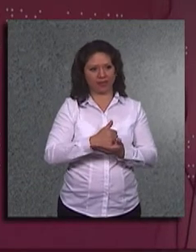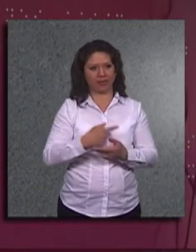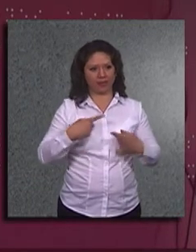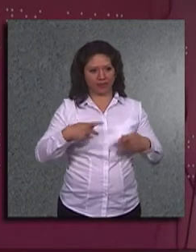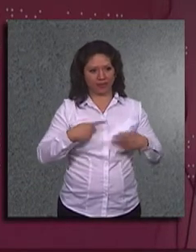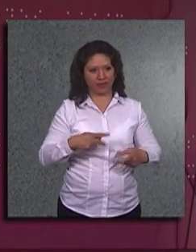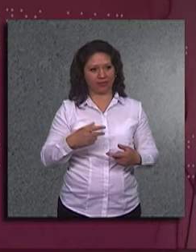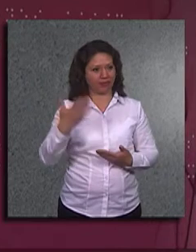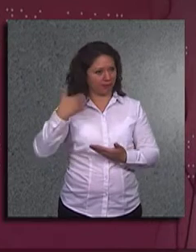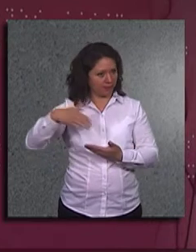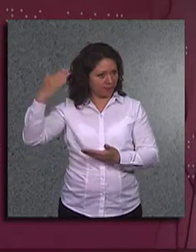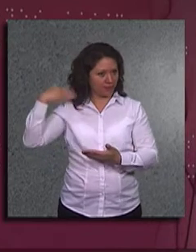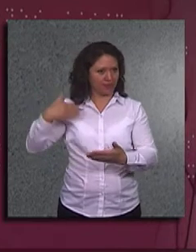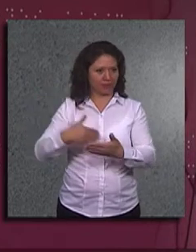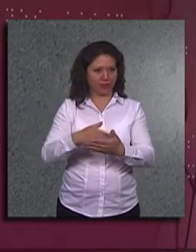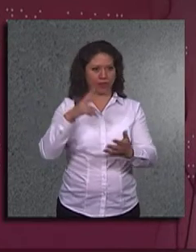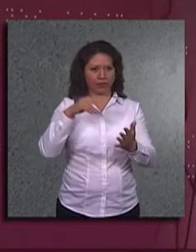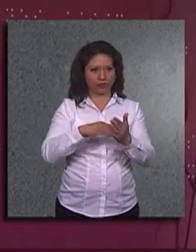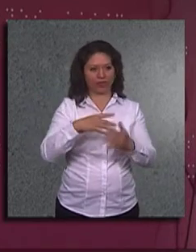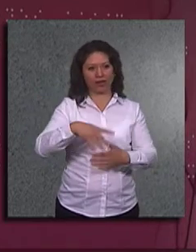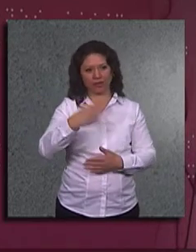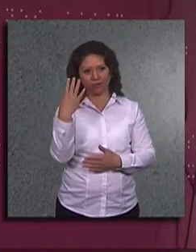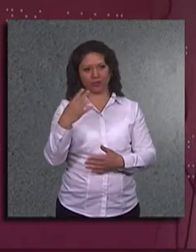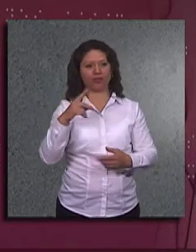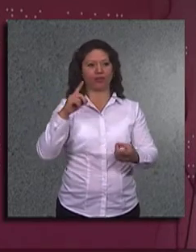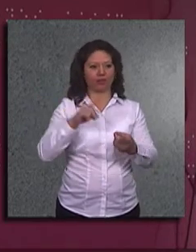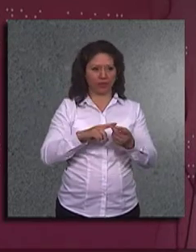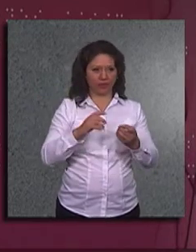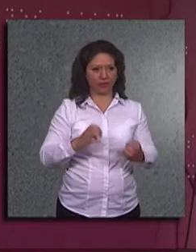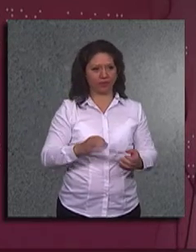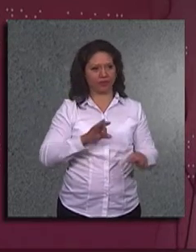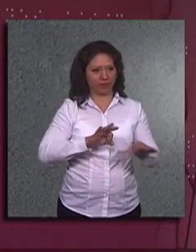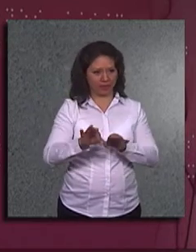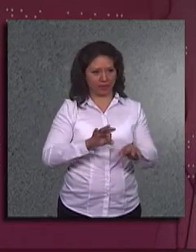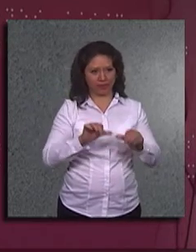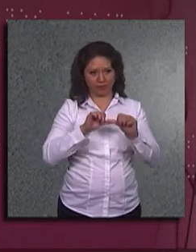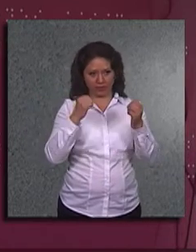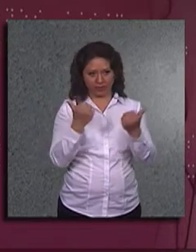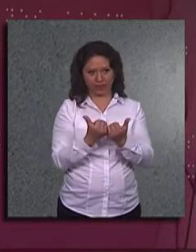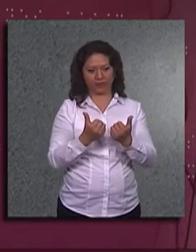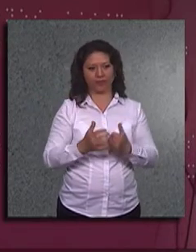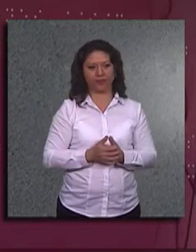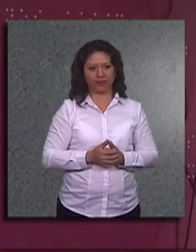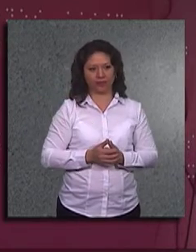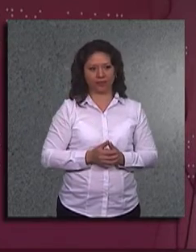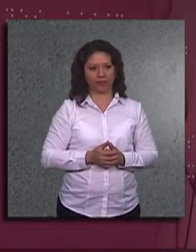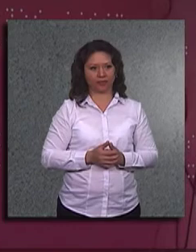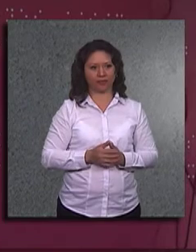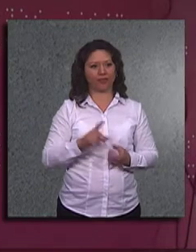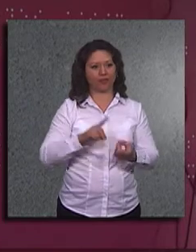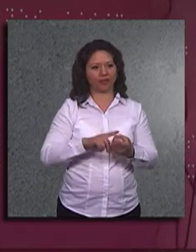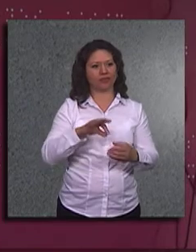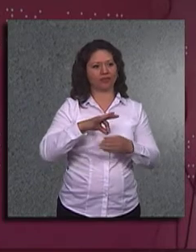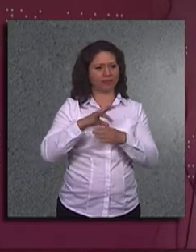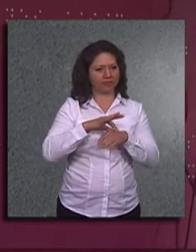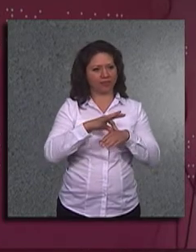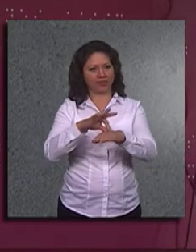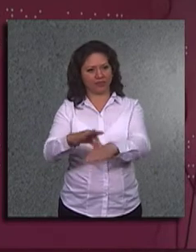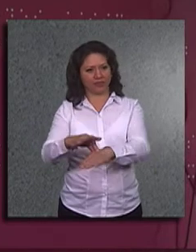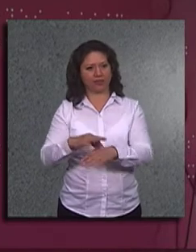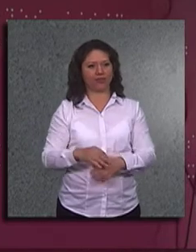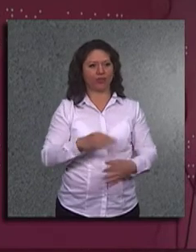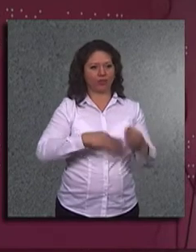ejercimos desde el año 2014 en el cual estamos trabajando con las organizaciones de la sociedad civil que nos han acompañado